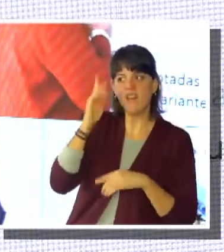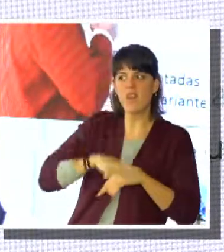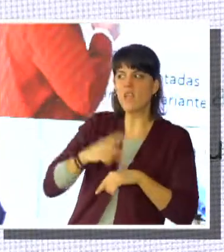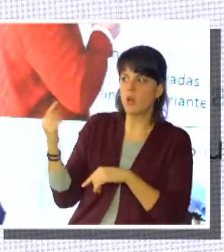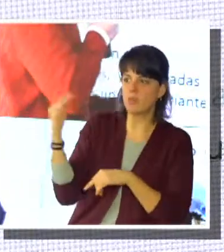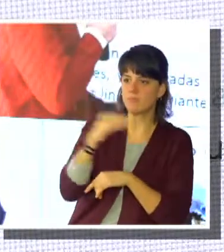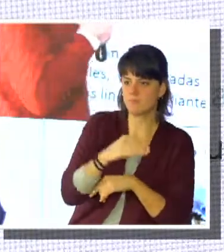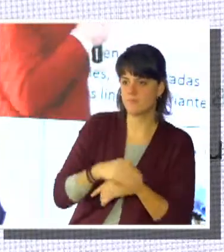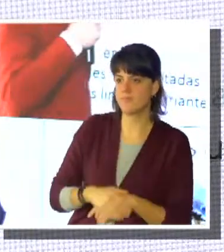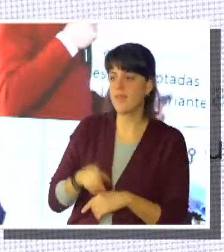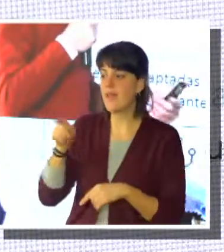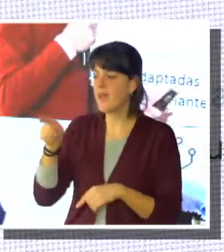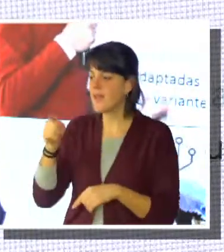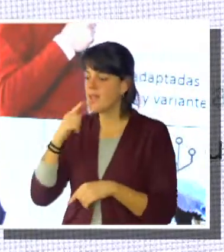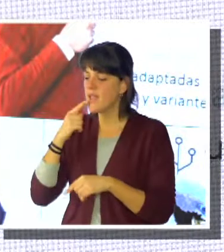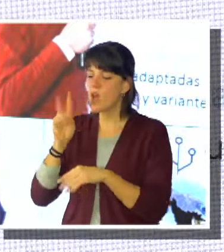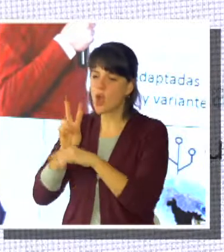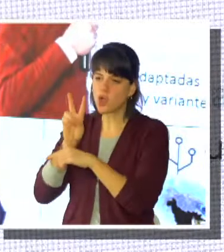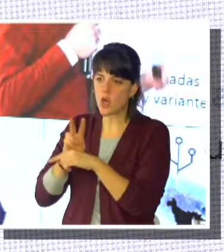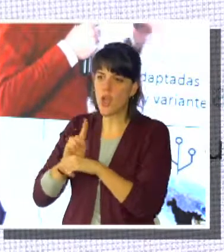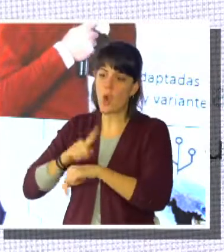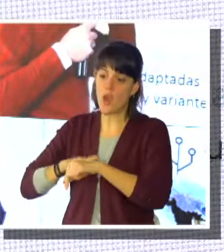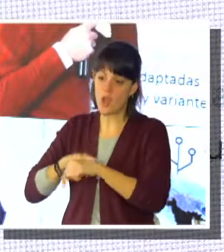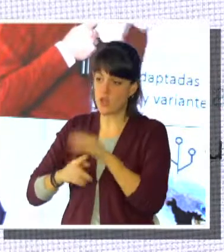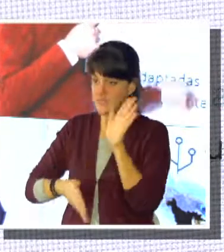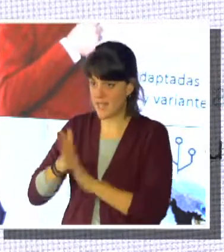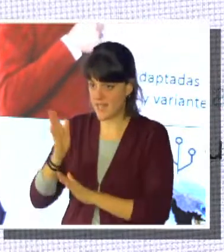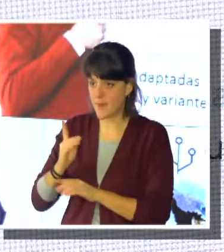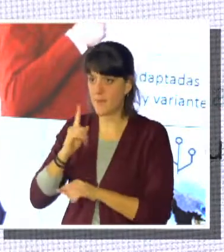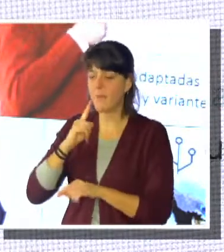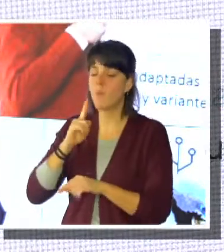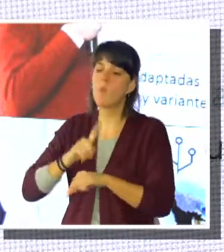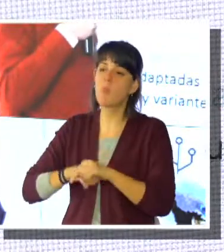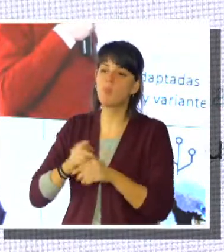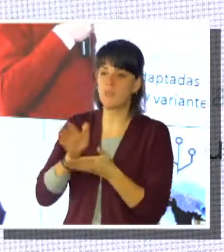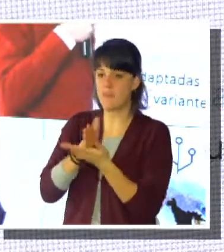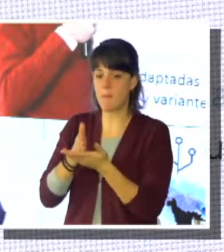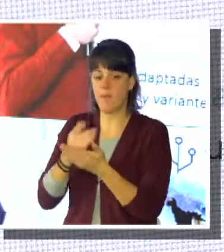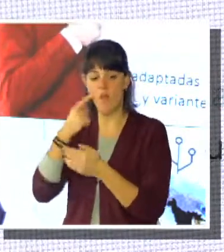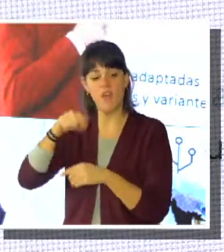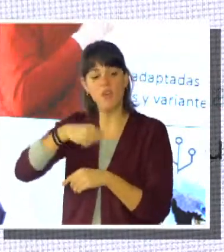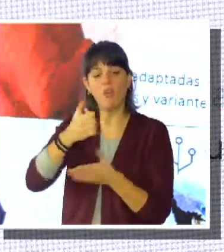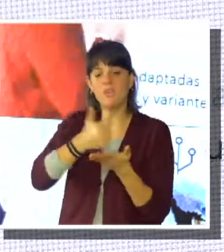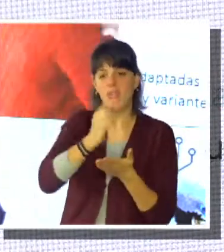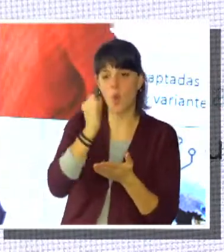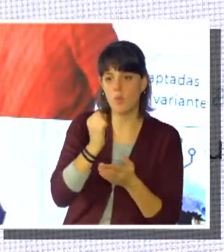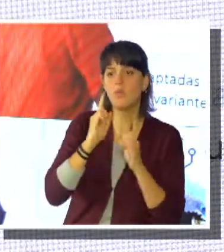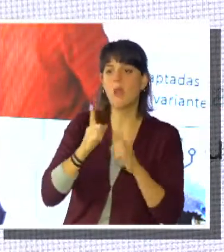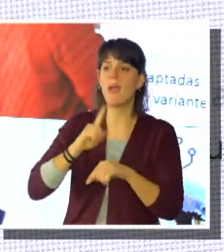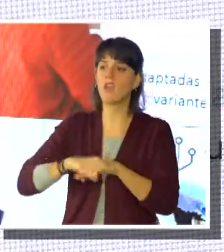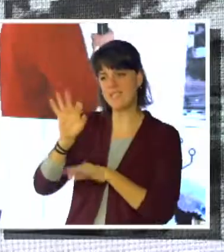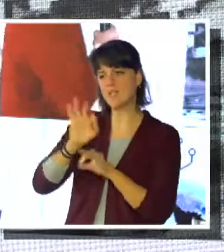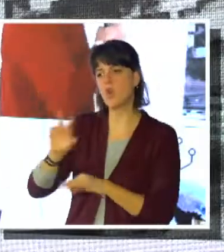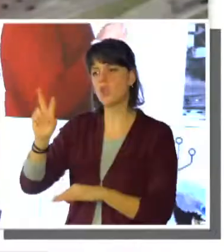de la noche, un pico alto que puede llegar a 90 personas y que claramente está relacionado con el horario